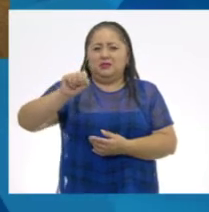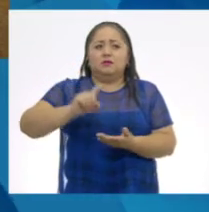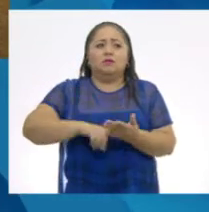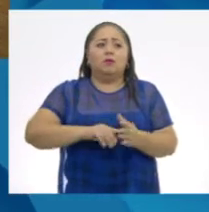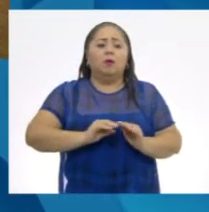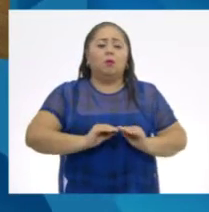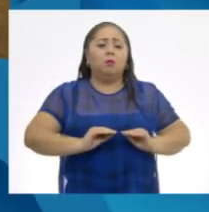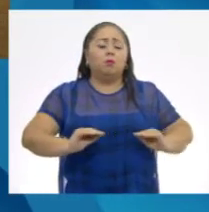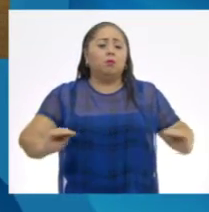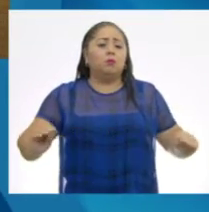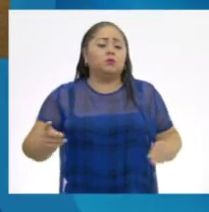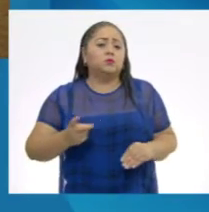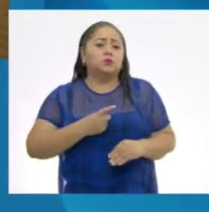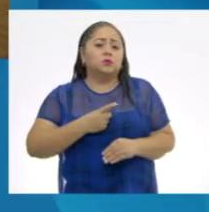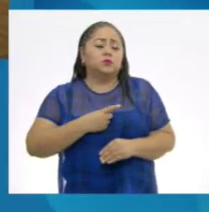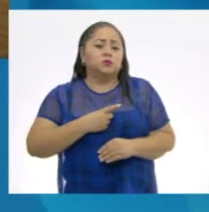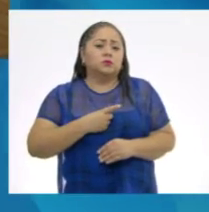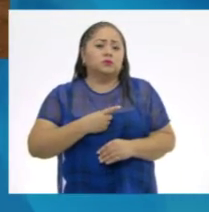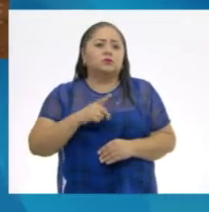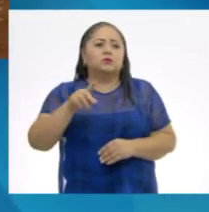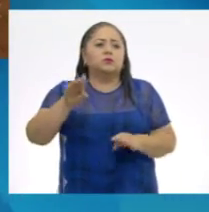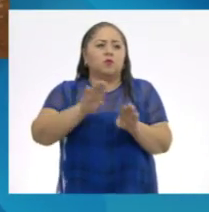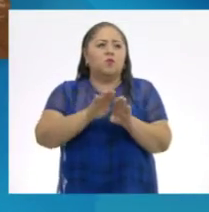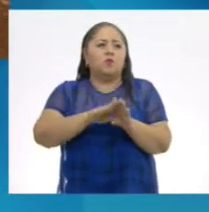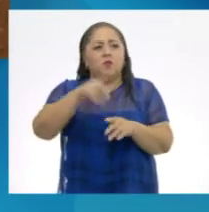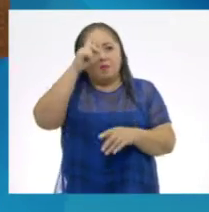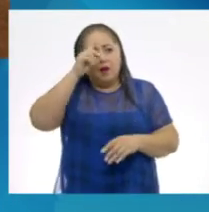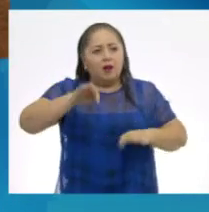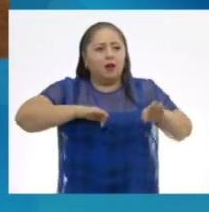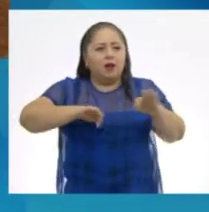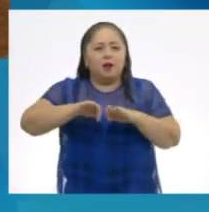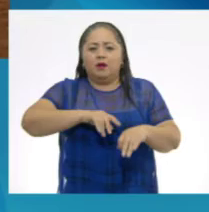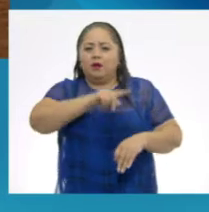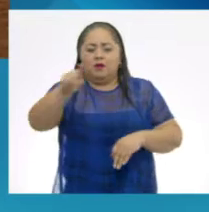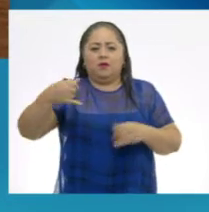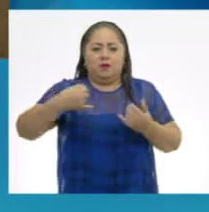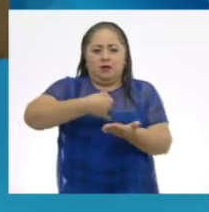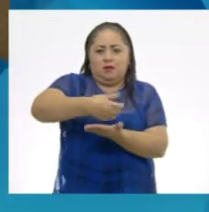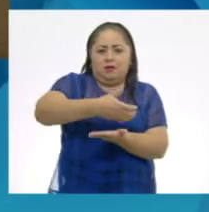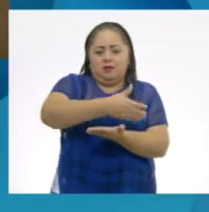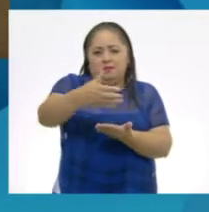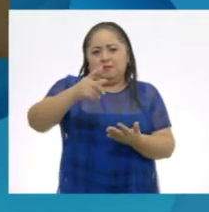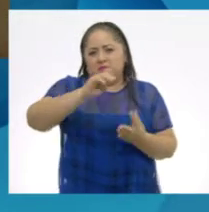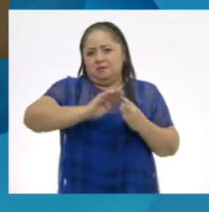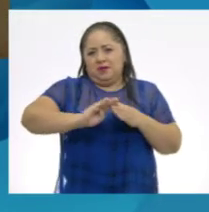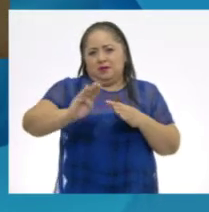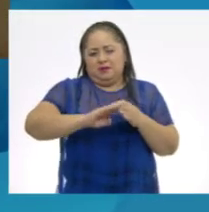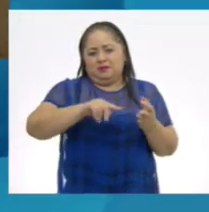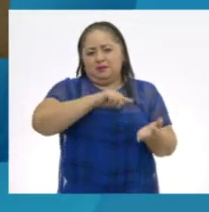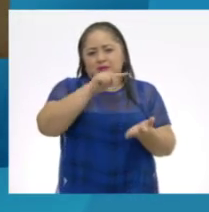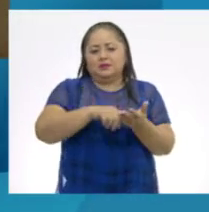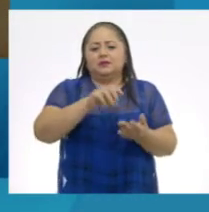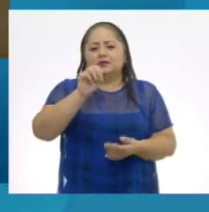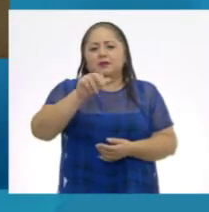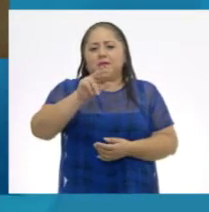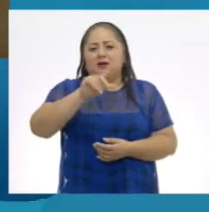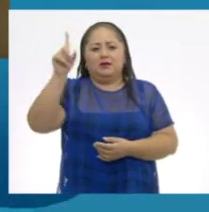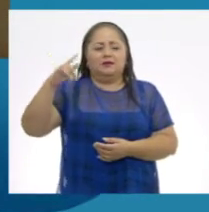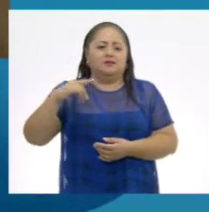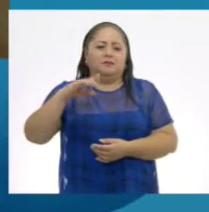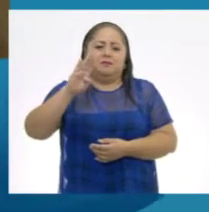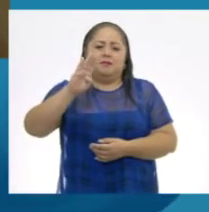sola. Se trata de un asentamiento para trabajadores migrantes en el Valle de San Quintín, Baja